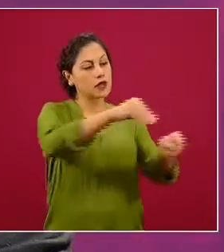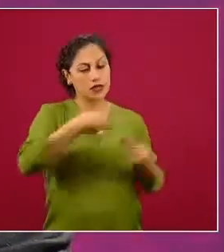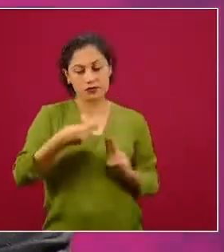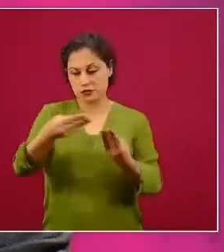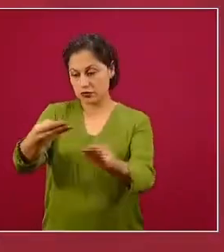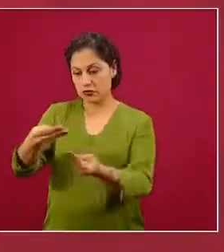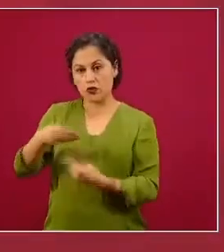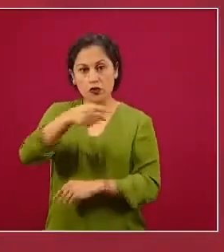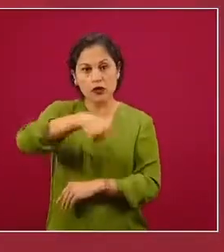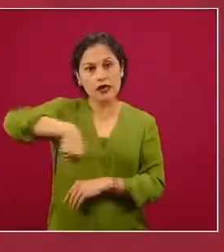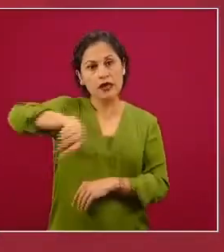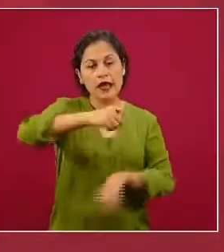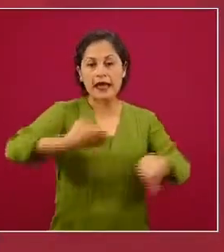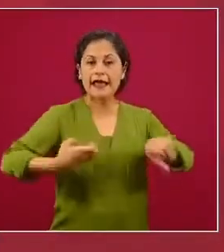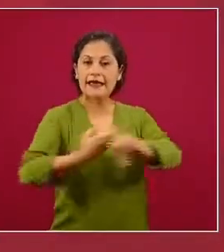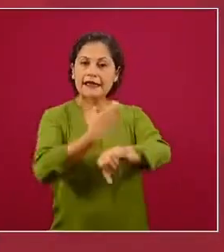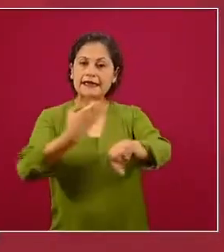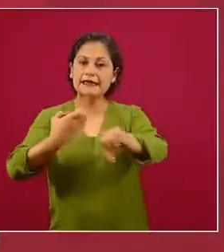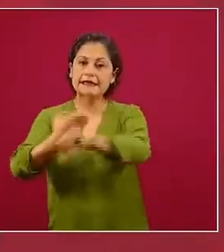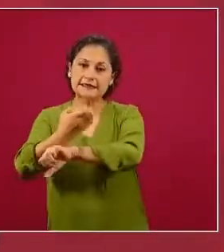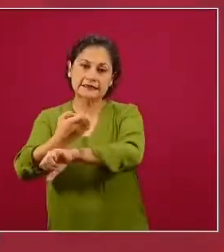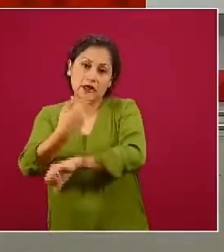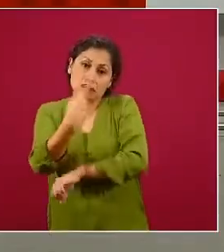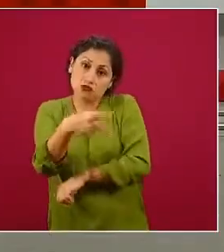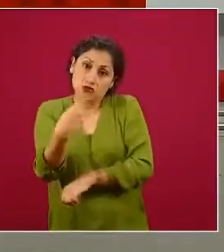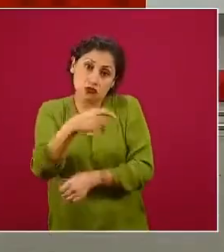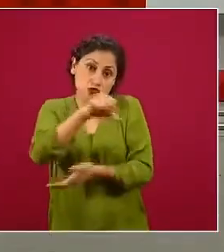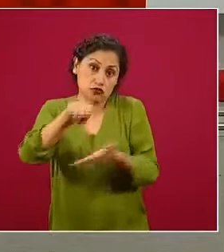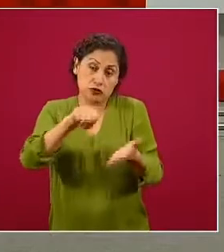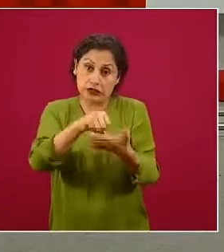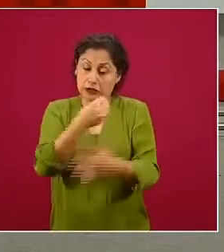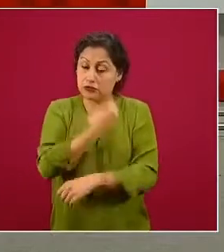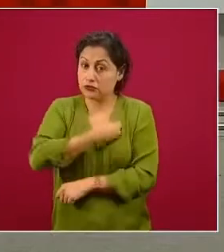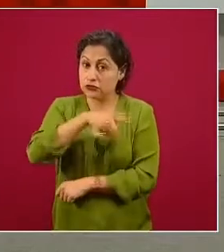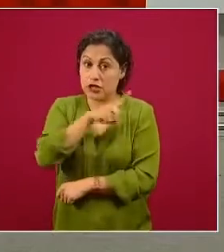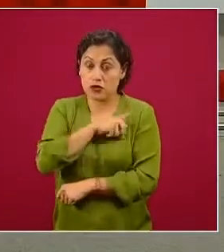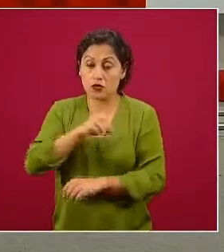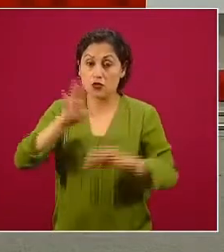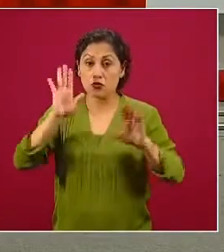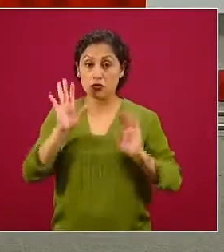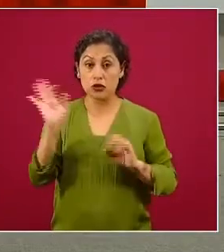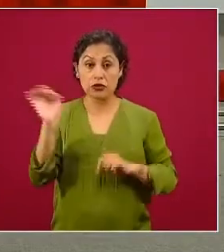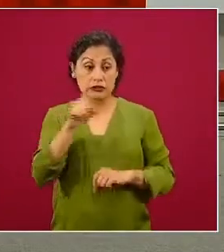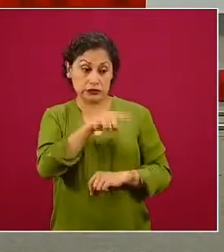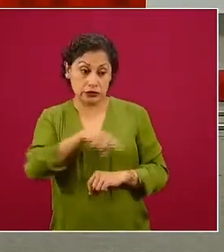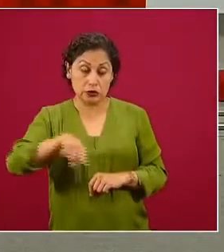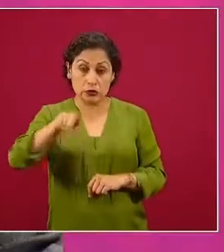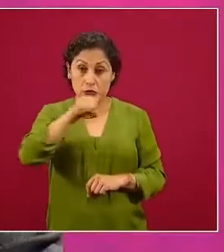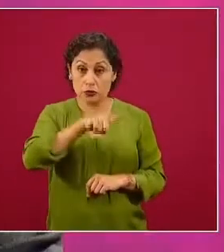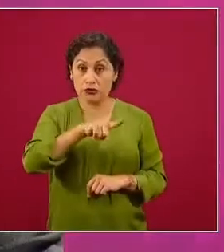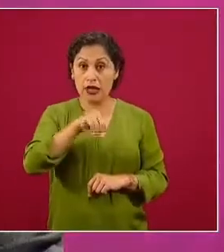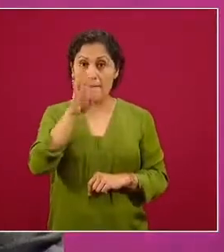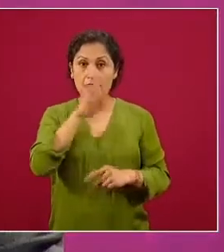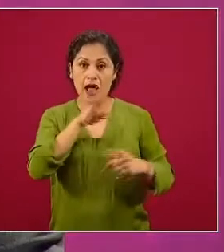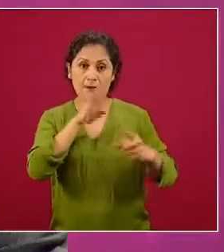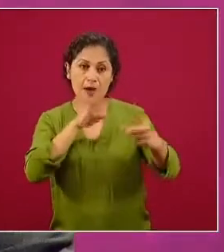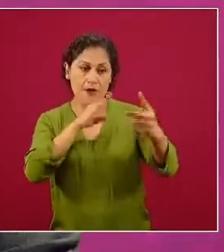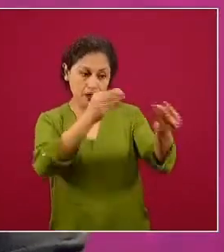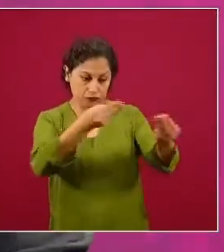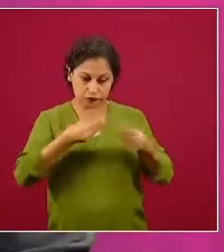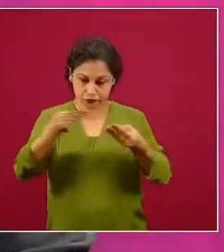estados. Si los datos están incompletos, pueden perturbar la calidad de la calificación,